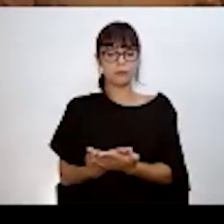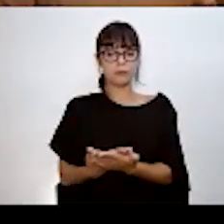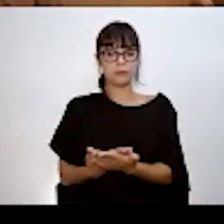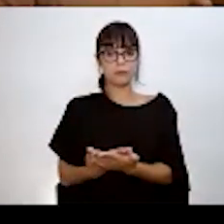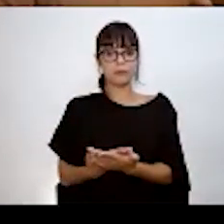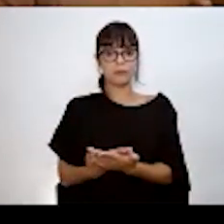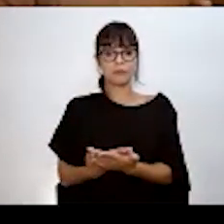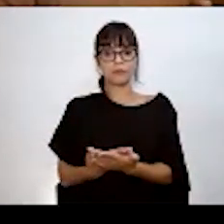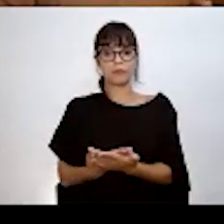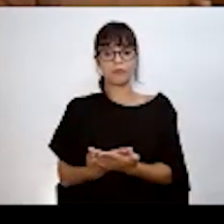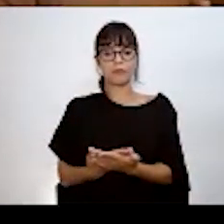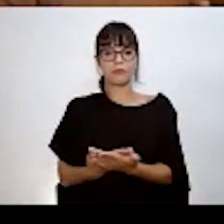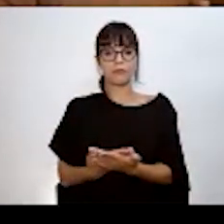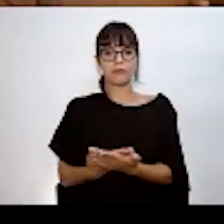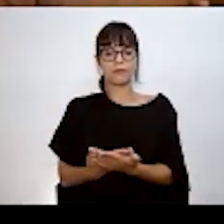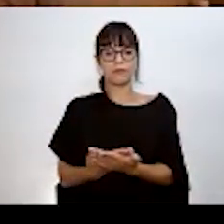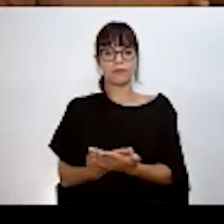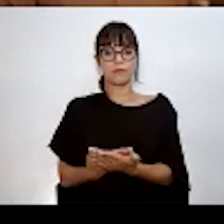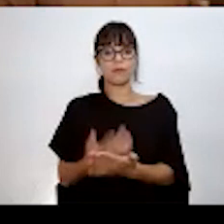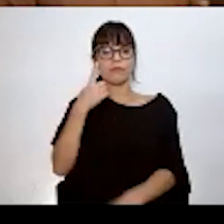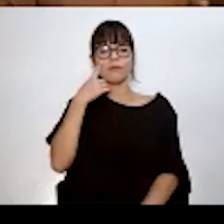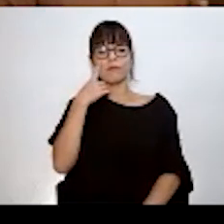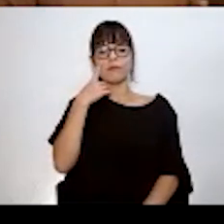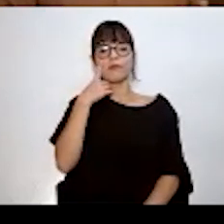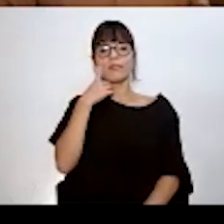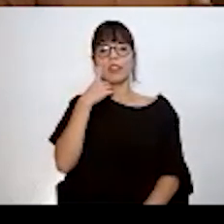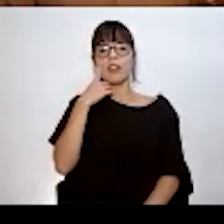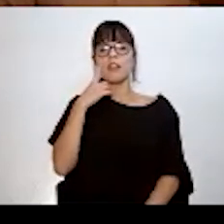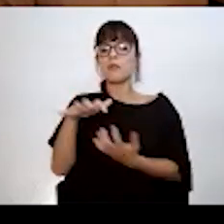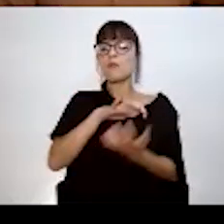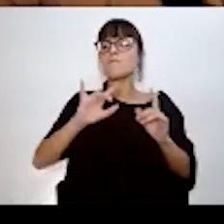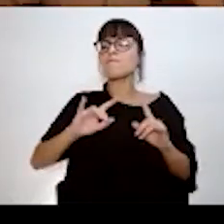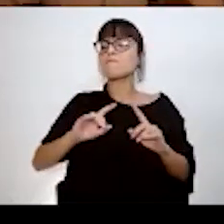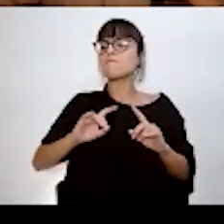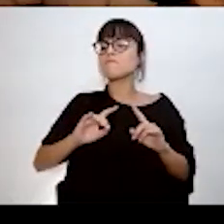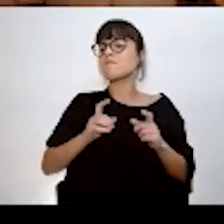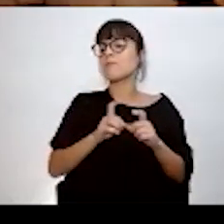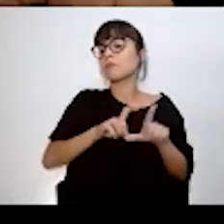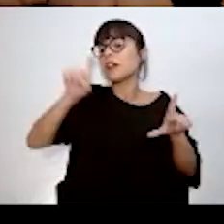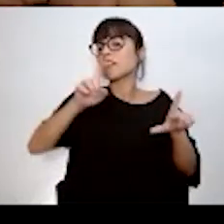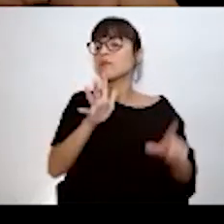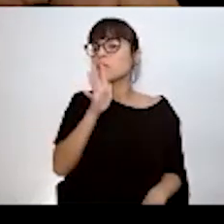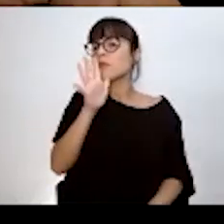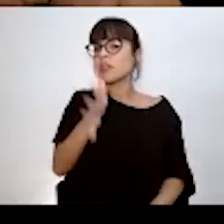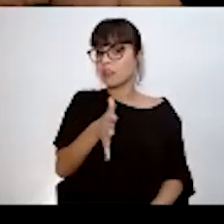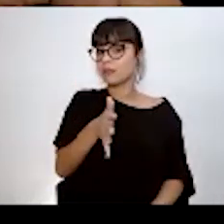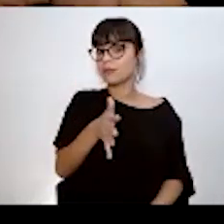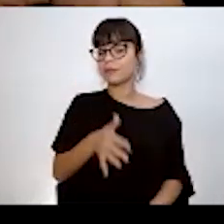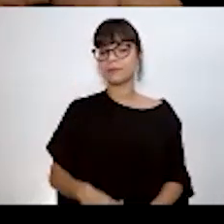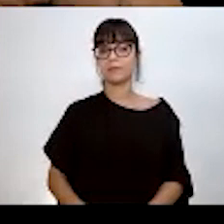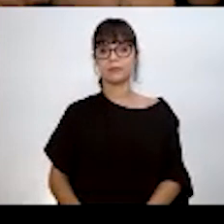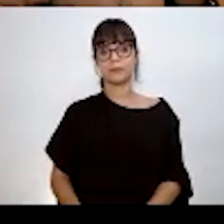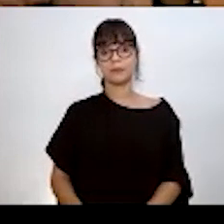sobre qué razones llevan a que se produzcan estas circunstancias. Y por ejemplo, yo creo que es muy importante que lo tengamos